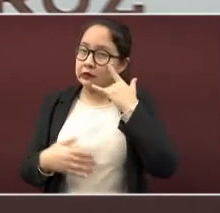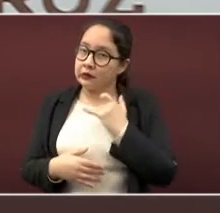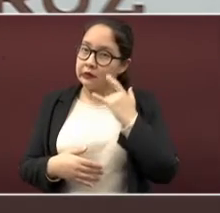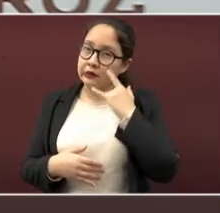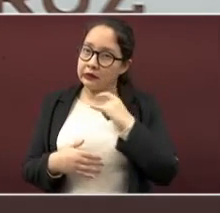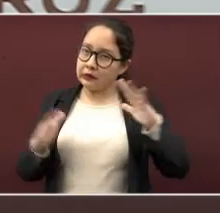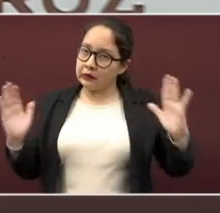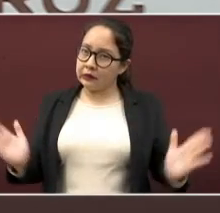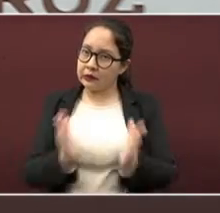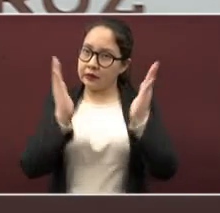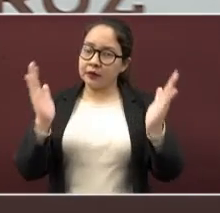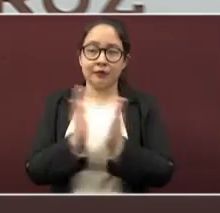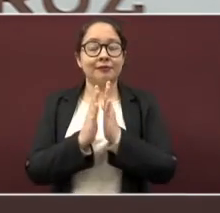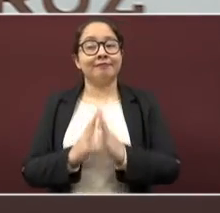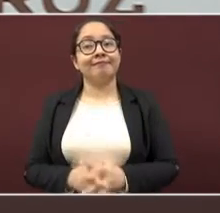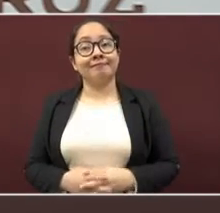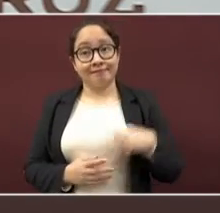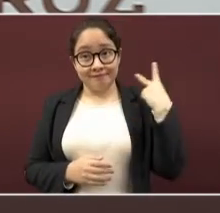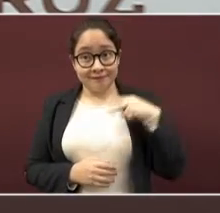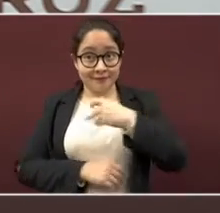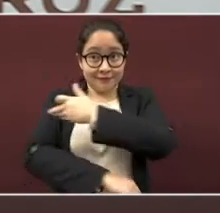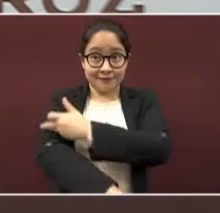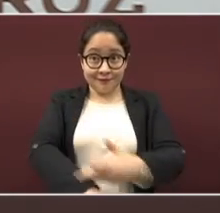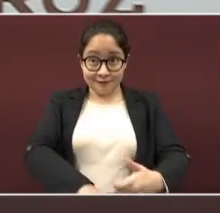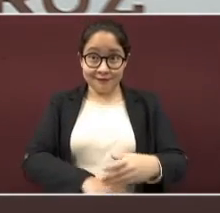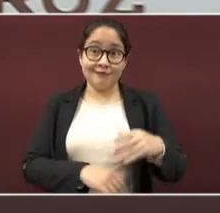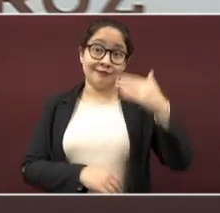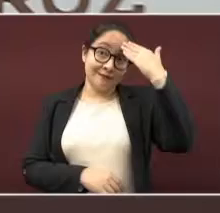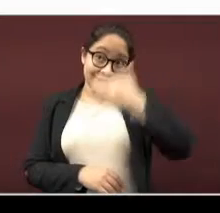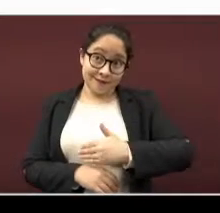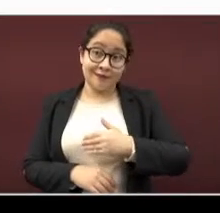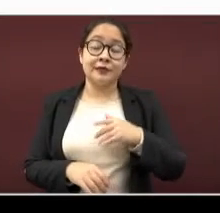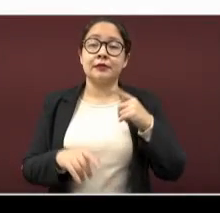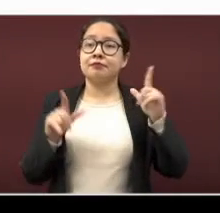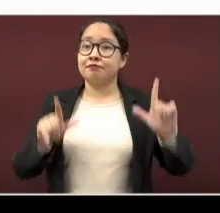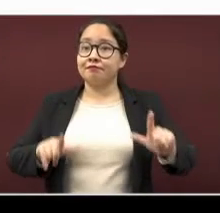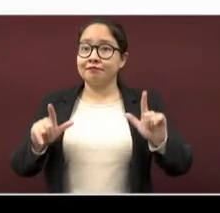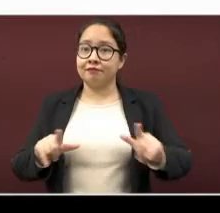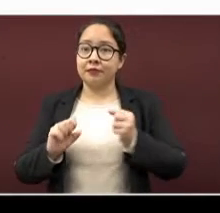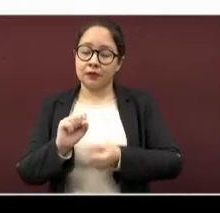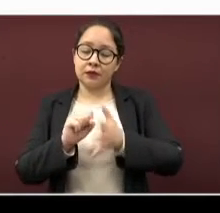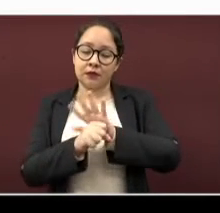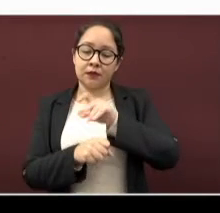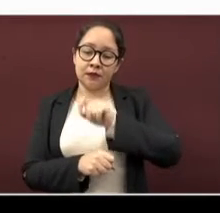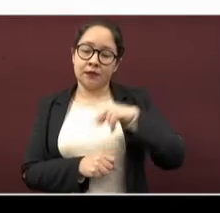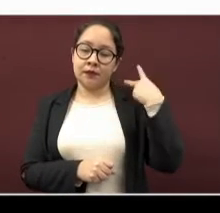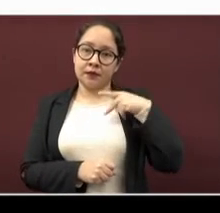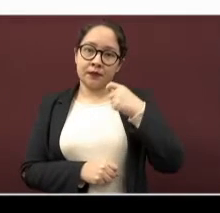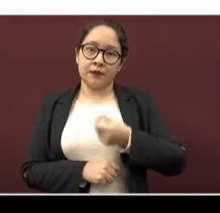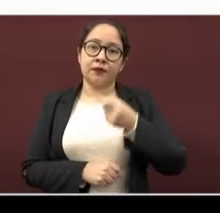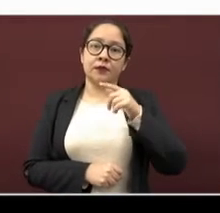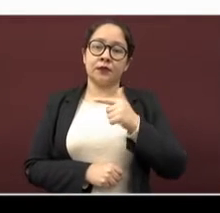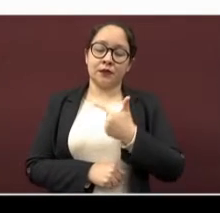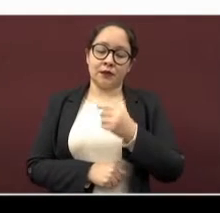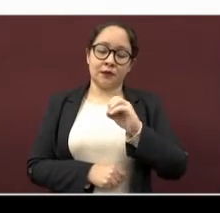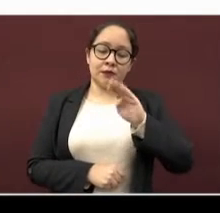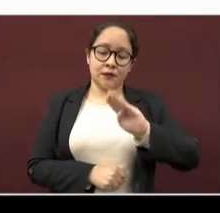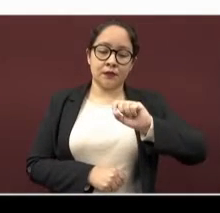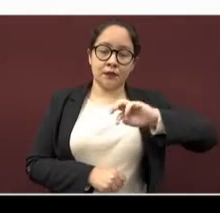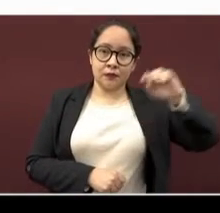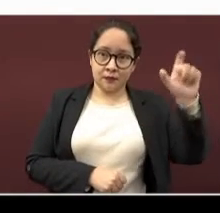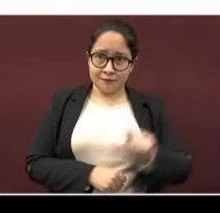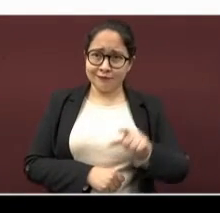crisis y más familia veracruzana y como cada noche le comento que en la página coronavirus punto veracruz punto gob.mx